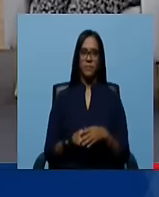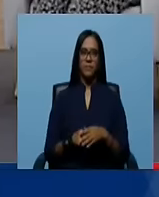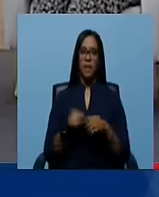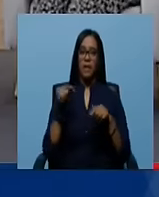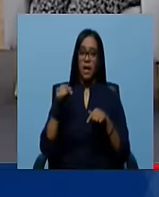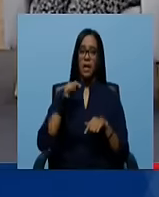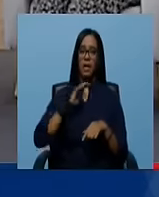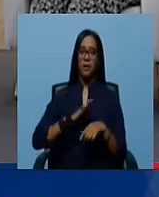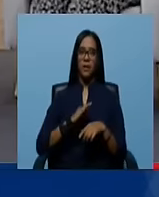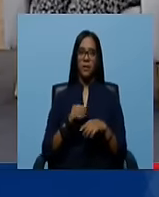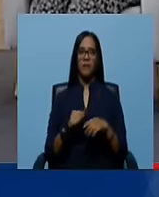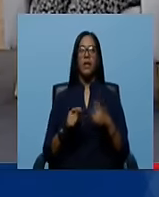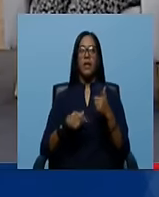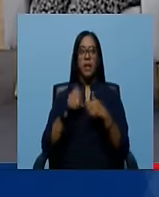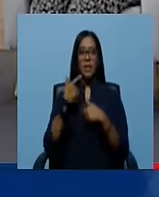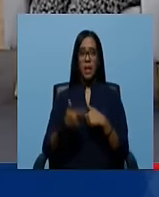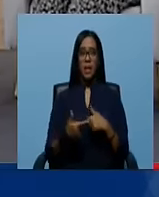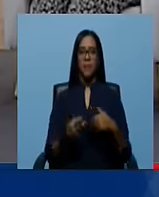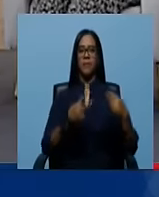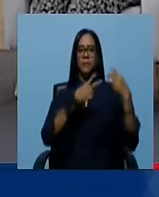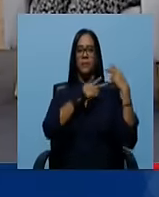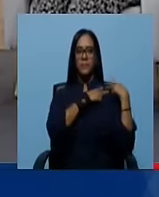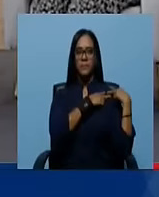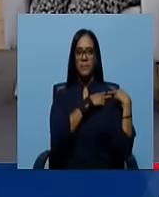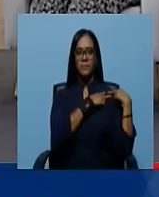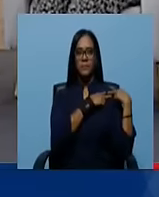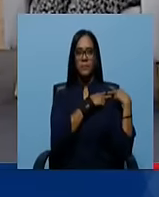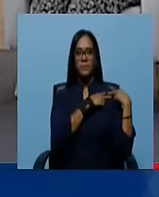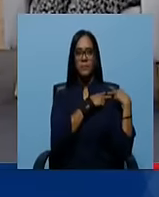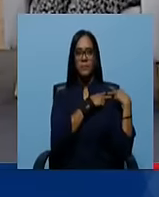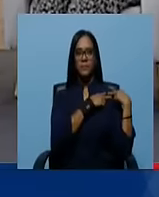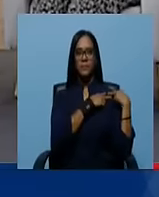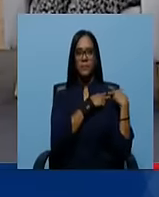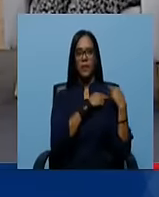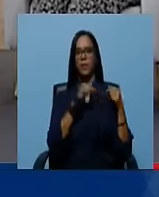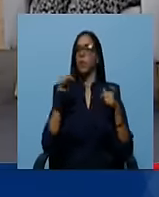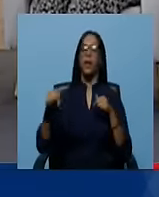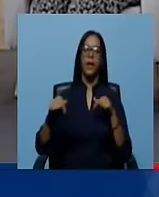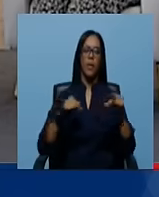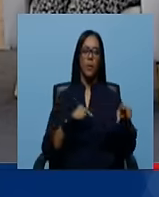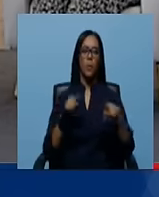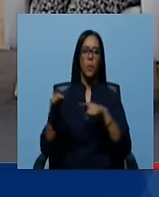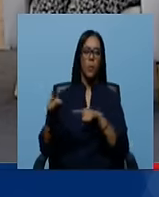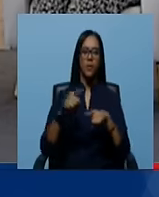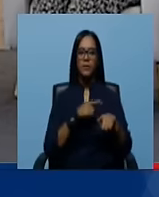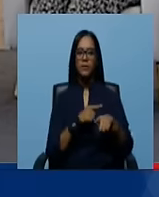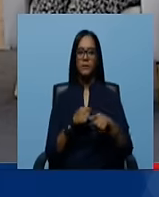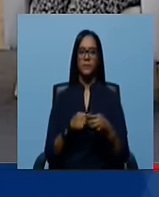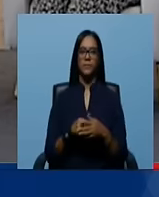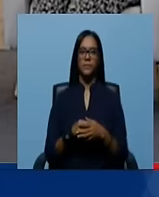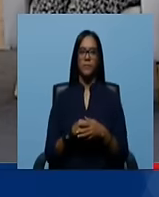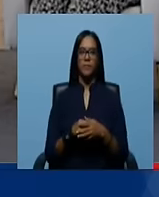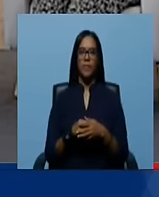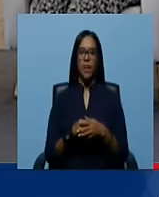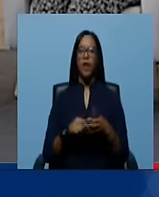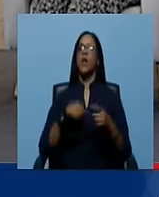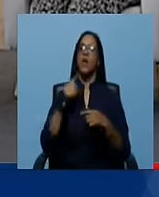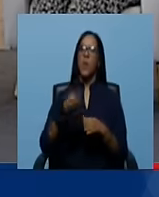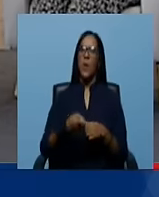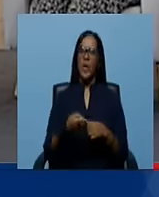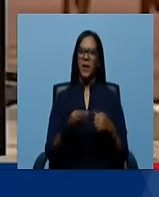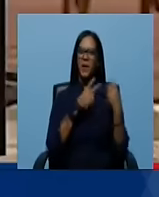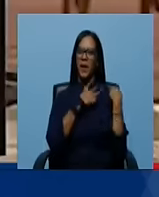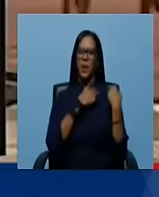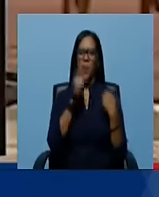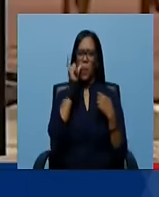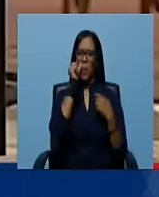quedó. Y después me empeñé, por aquí, por allá. Una vez encargué a un tipo flojo